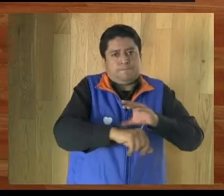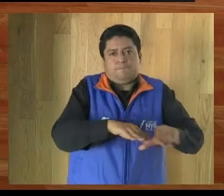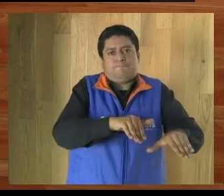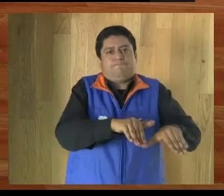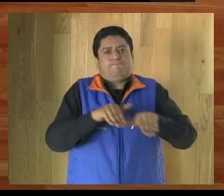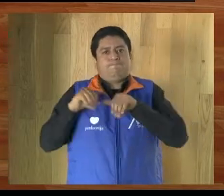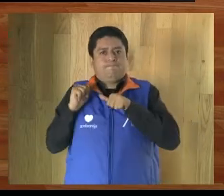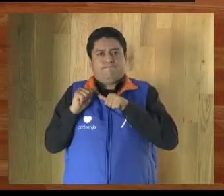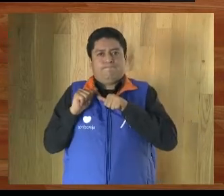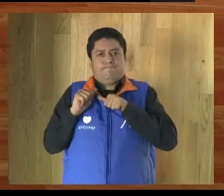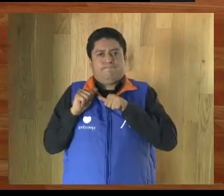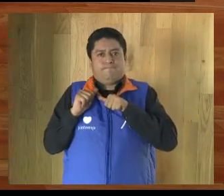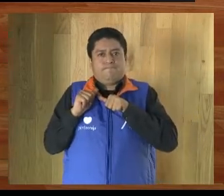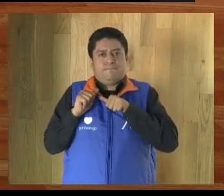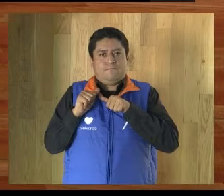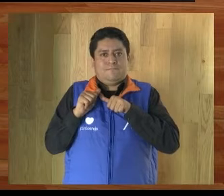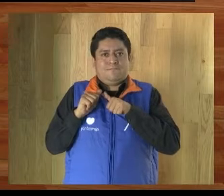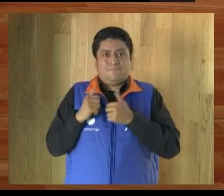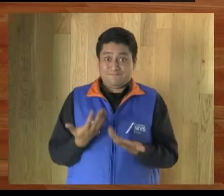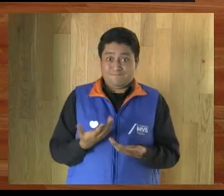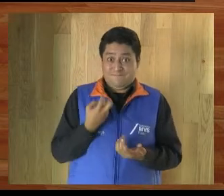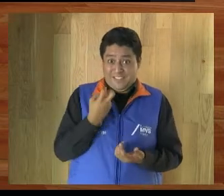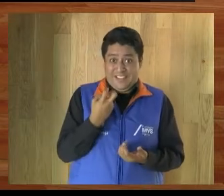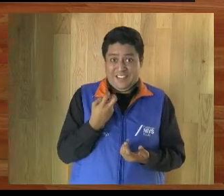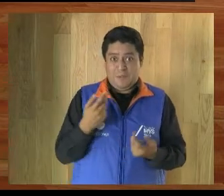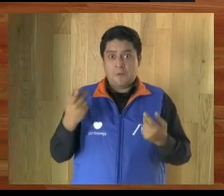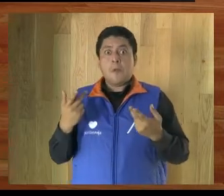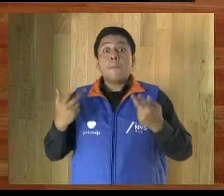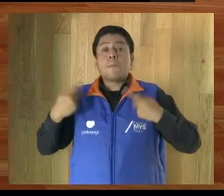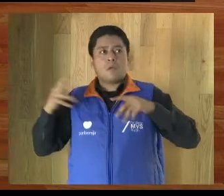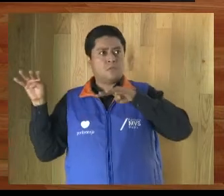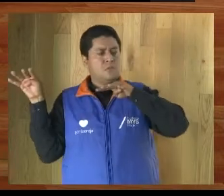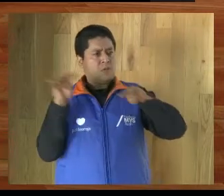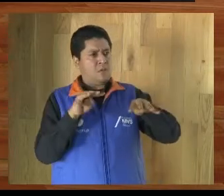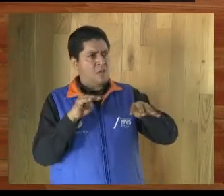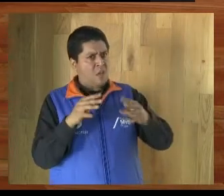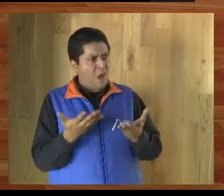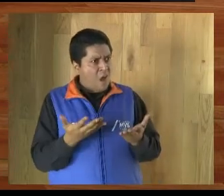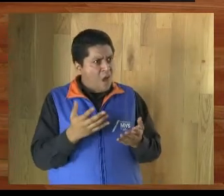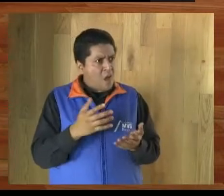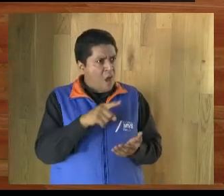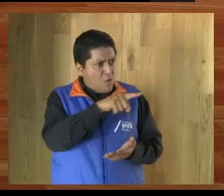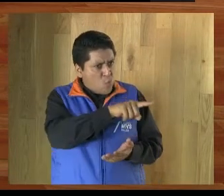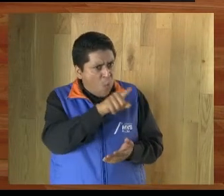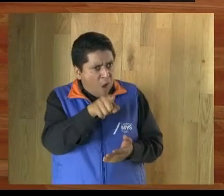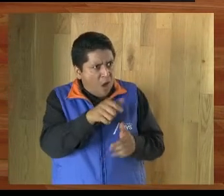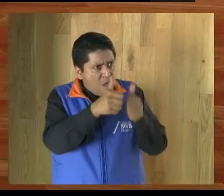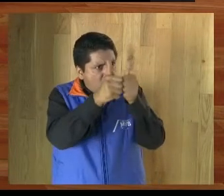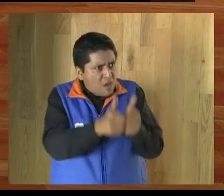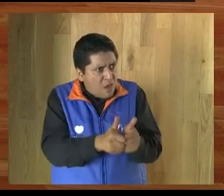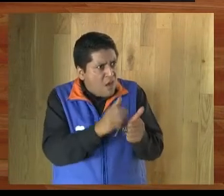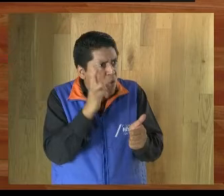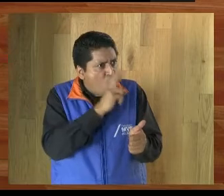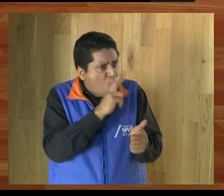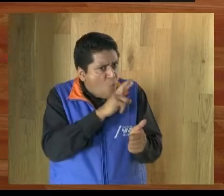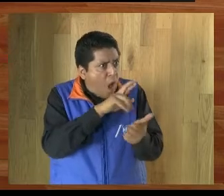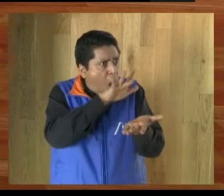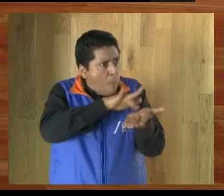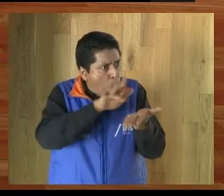Ucrania, había ya mensajes en redes de boicot, que podían ser las pérdidas muchísimo